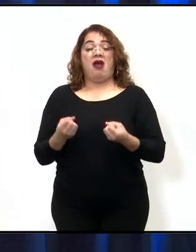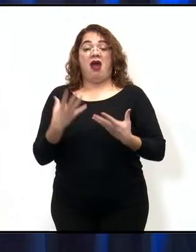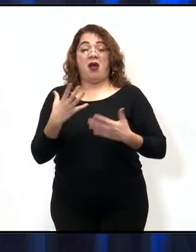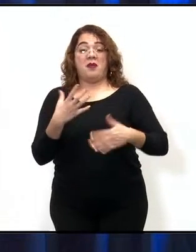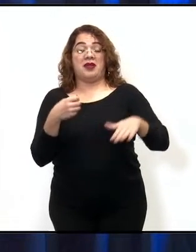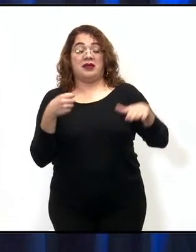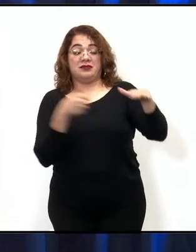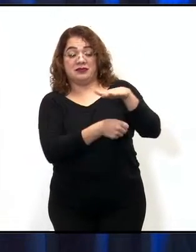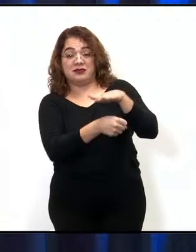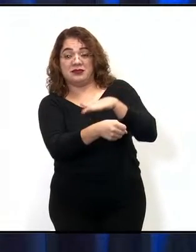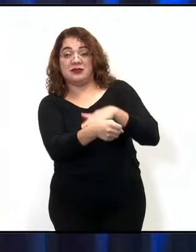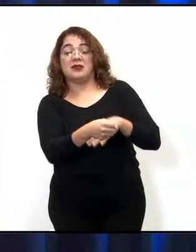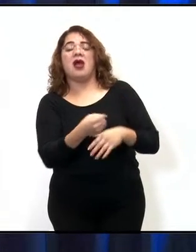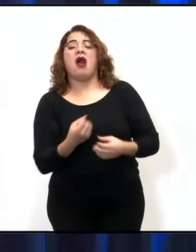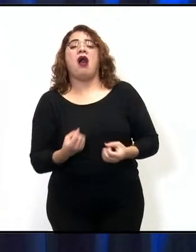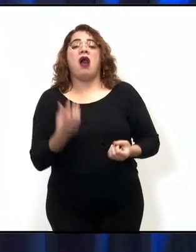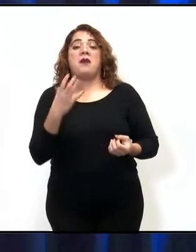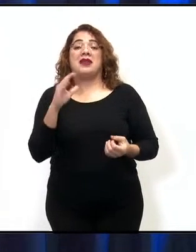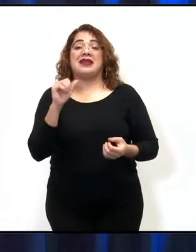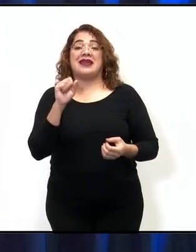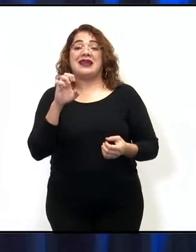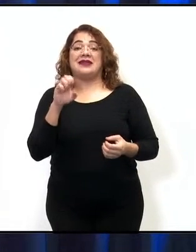en Long Beach.